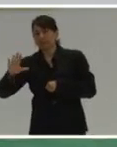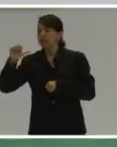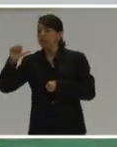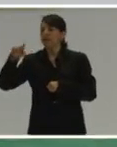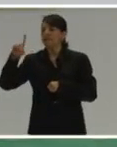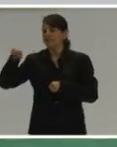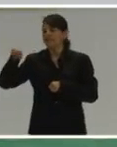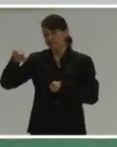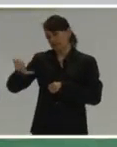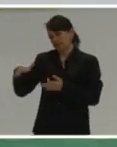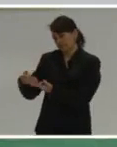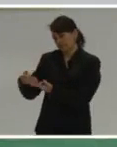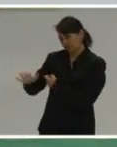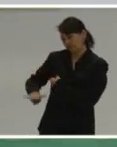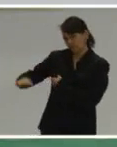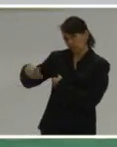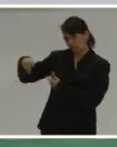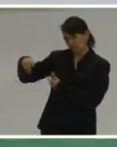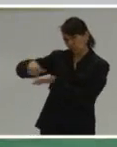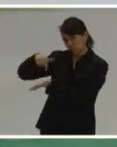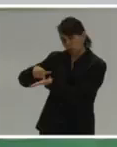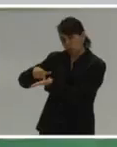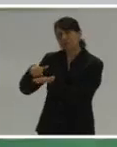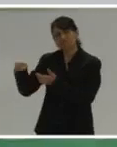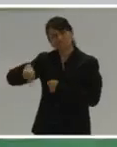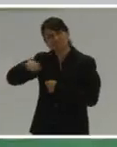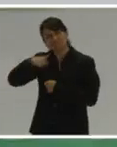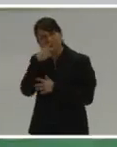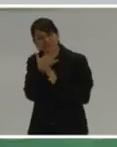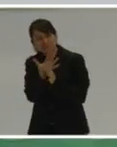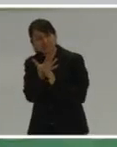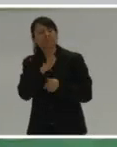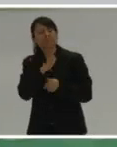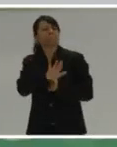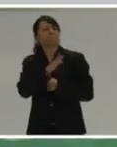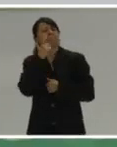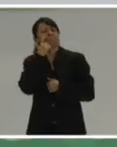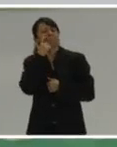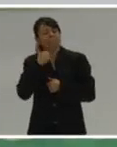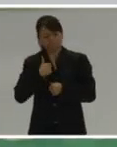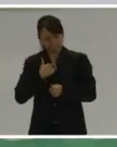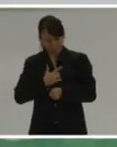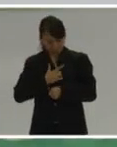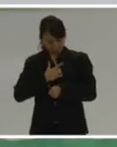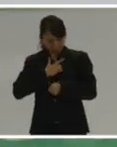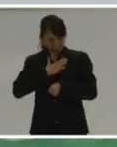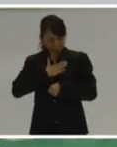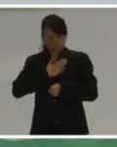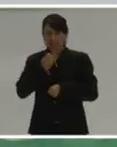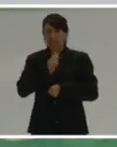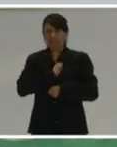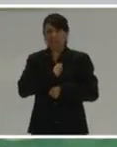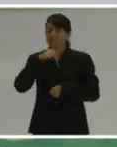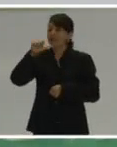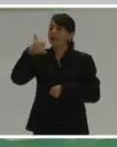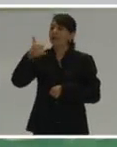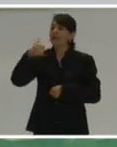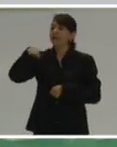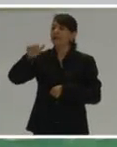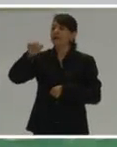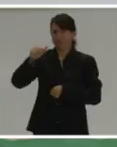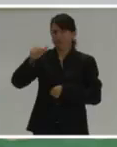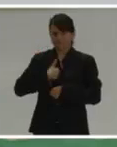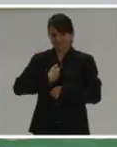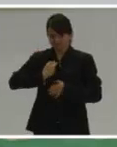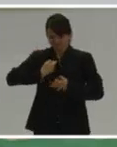territorialmente, pero lo que decía, ¿cómo uno se identifica? Yo me identifico como aymara, pero en el proceso